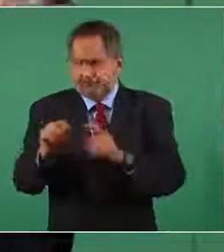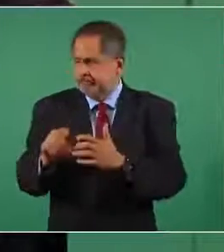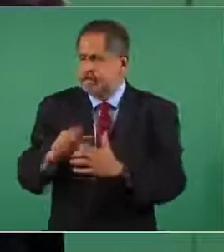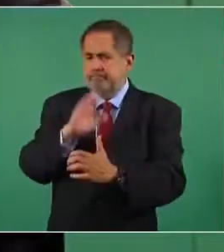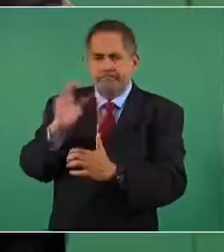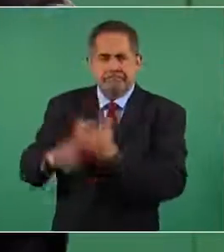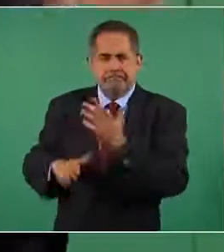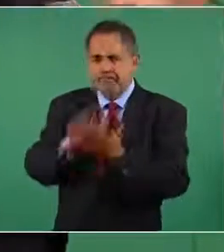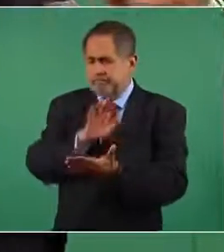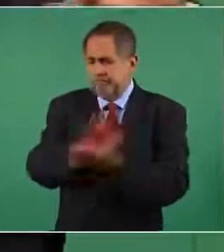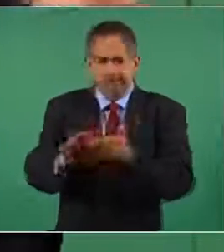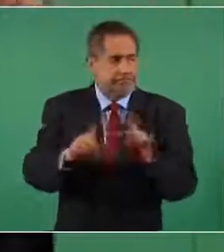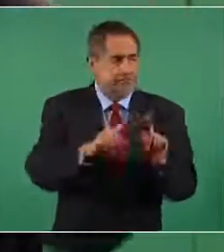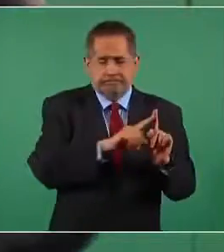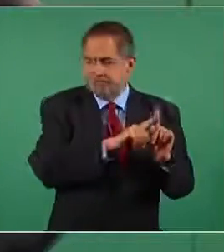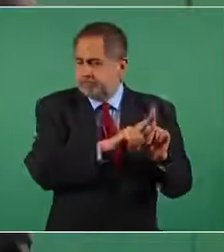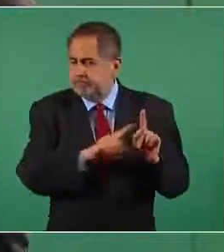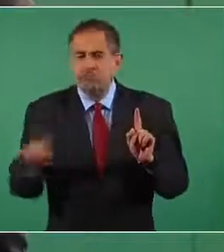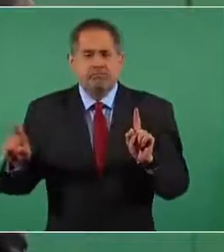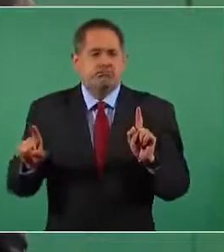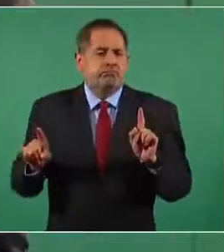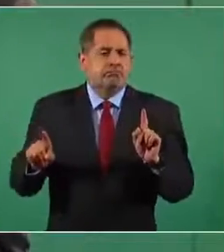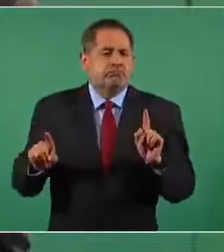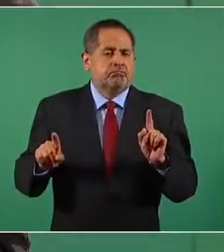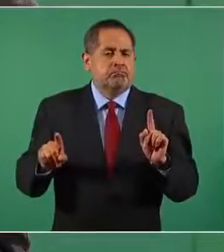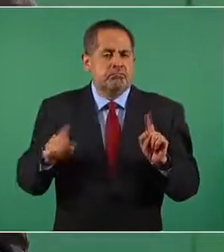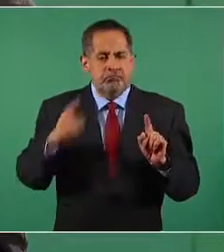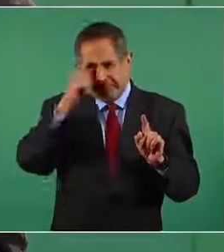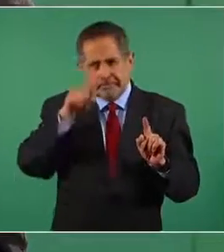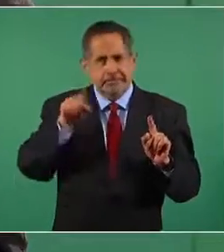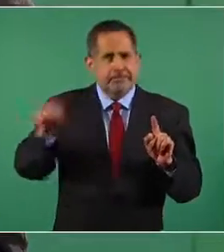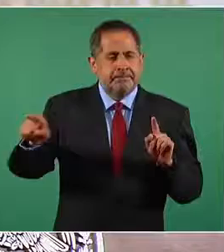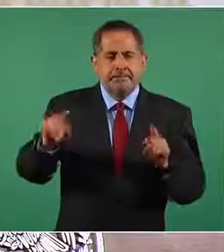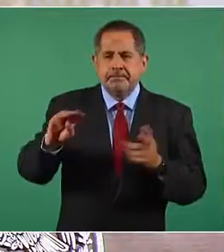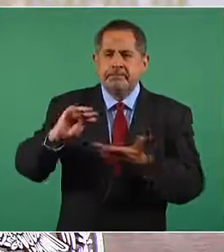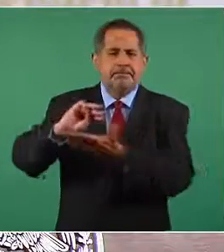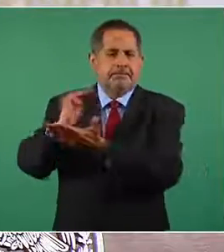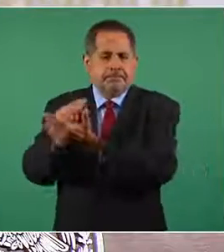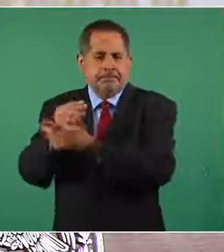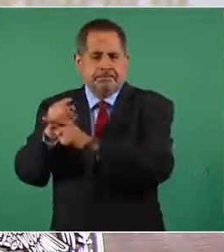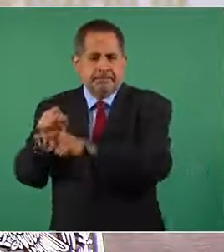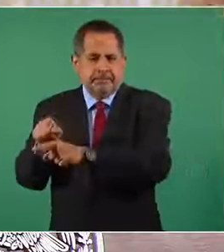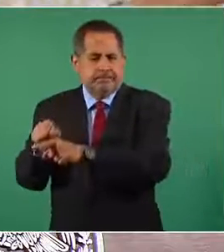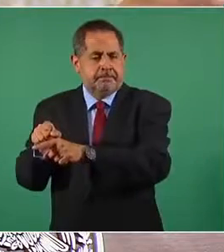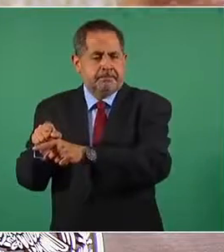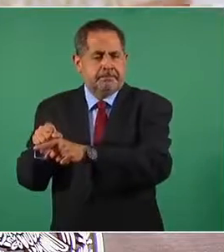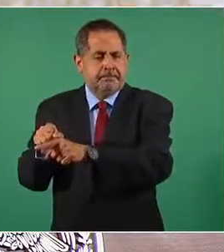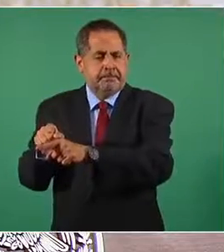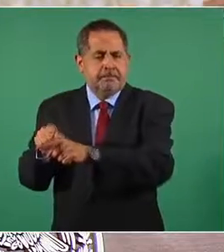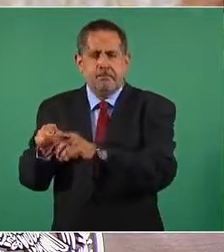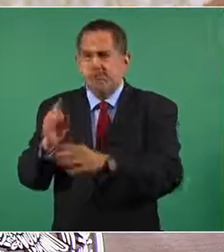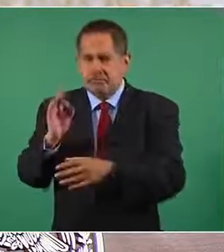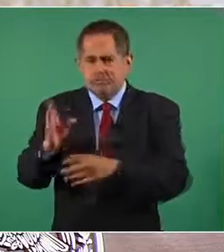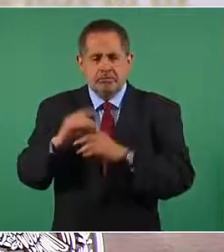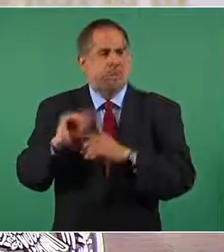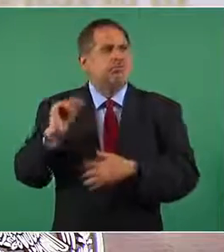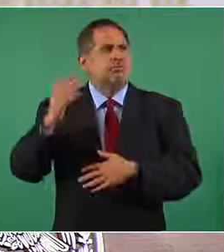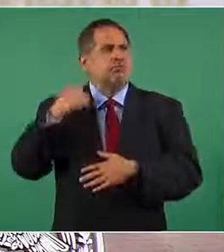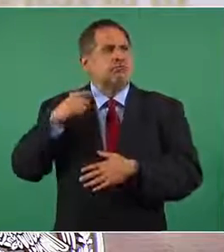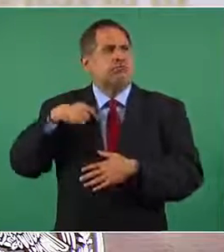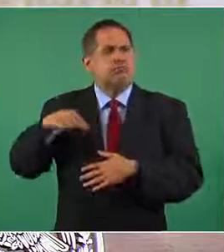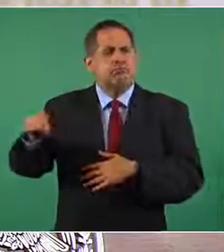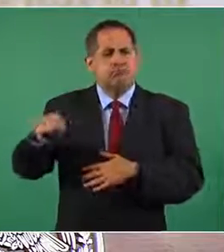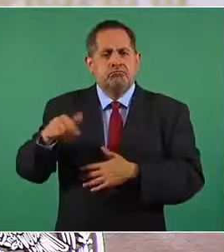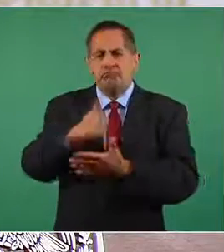ya de vacunar hasta Matamoros, toda la frontera. Ahora estuve